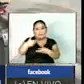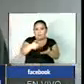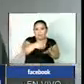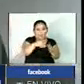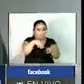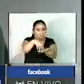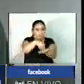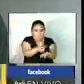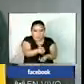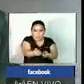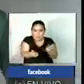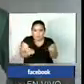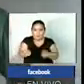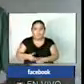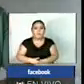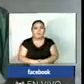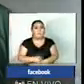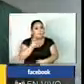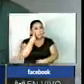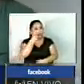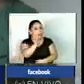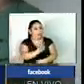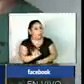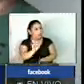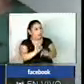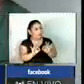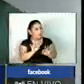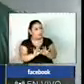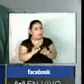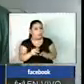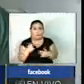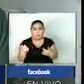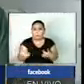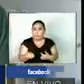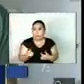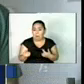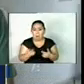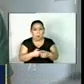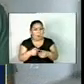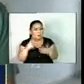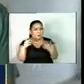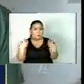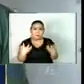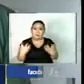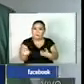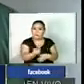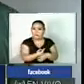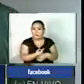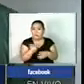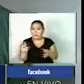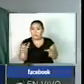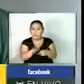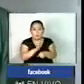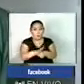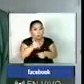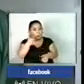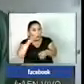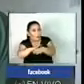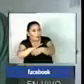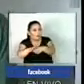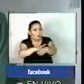Refugio fíjese que es excelente porque como ahorita los otros servicios han estado bien saturados entonces es una buena opción realmente